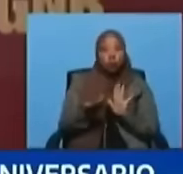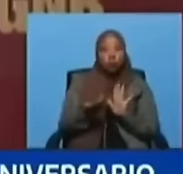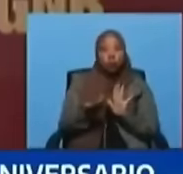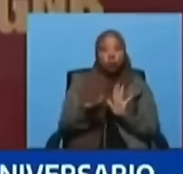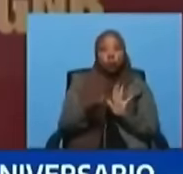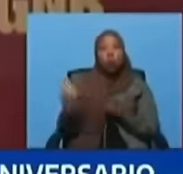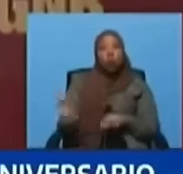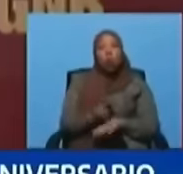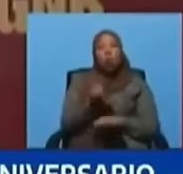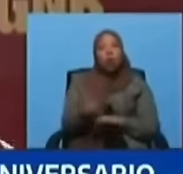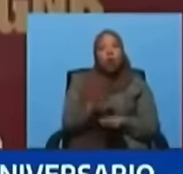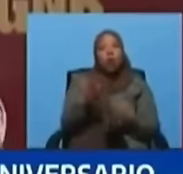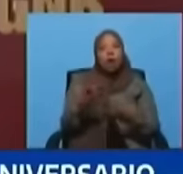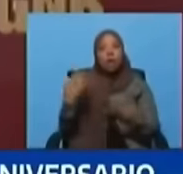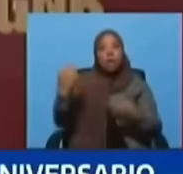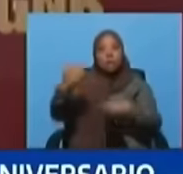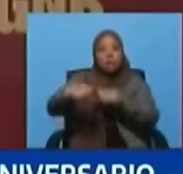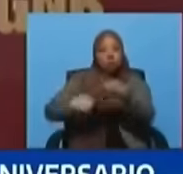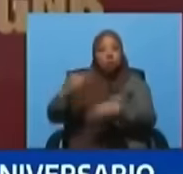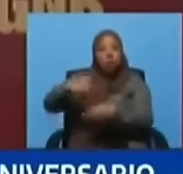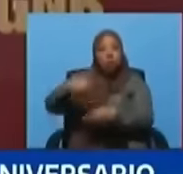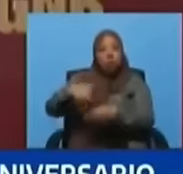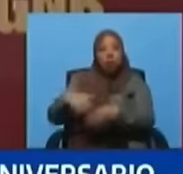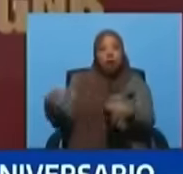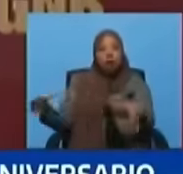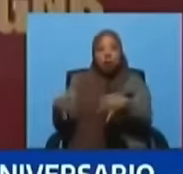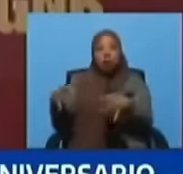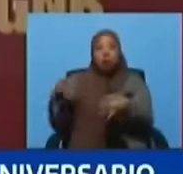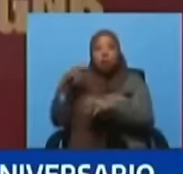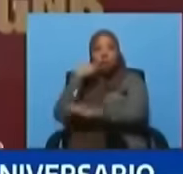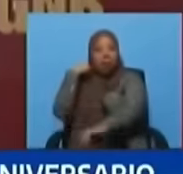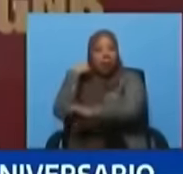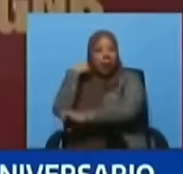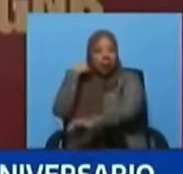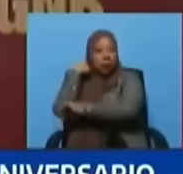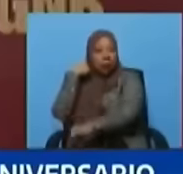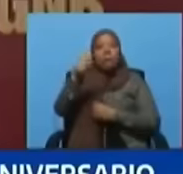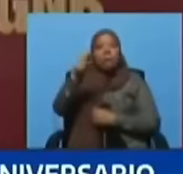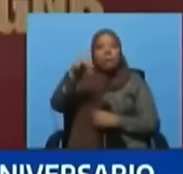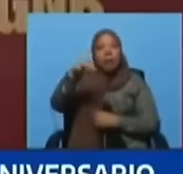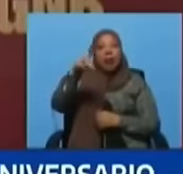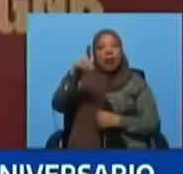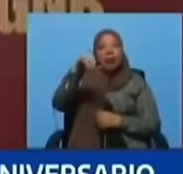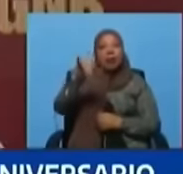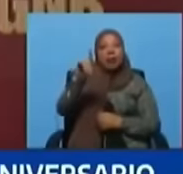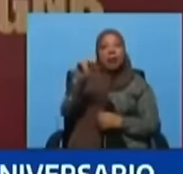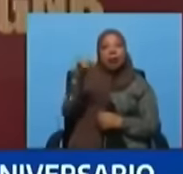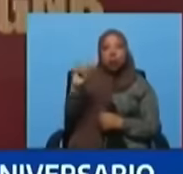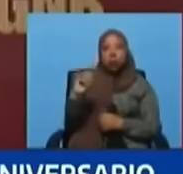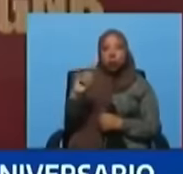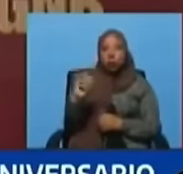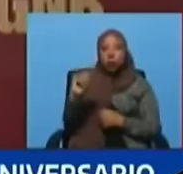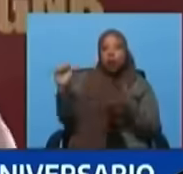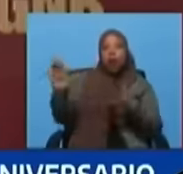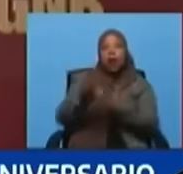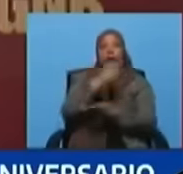cárcel para María Corina Machado y Edmundo González por no haber asistido dice al llamado que hacía el Ministerio de